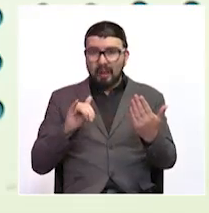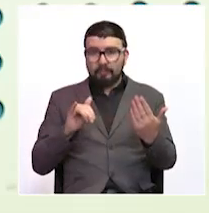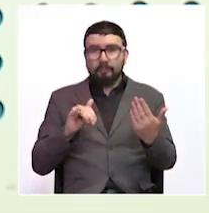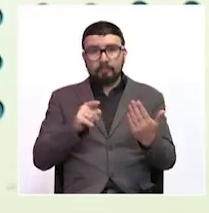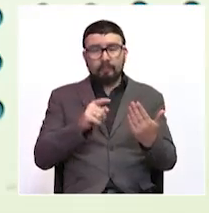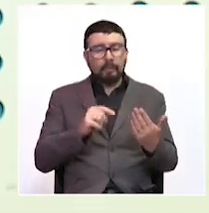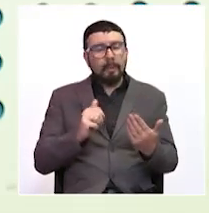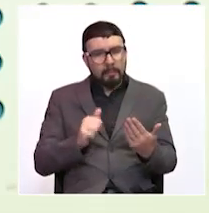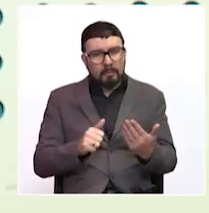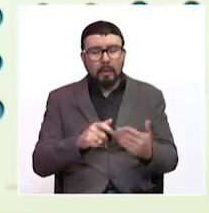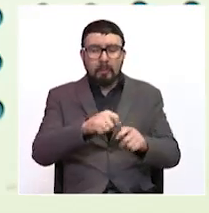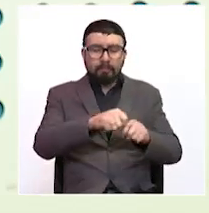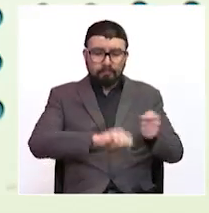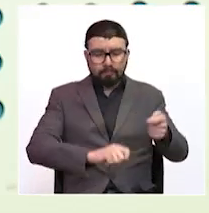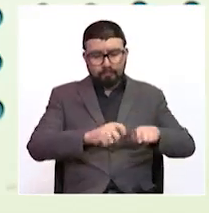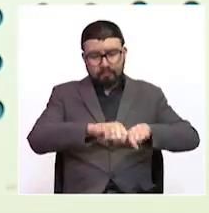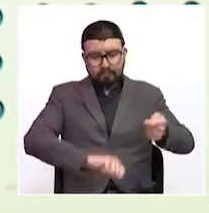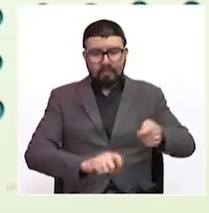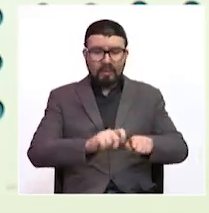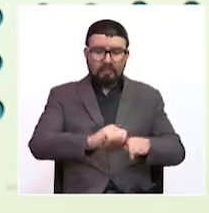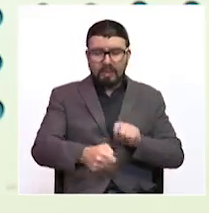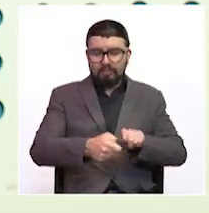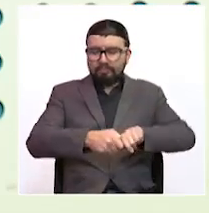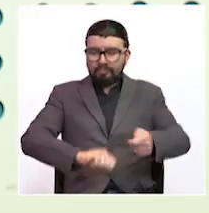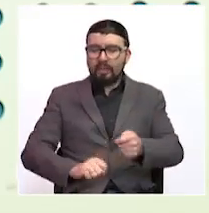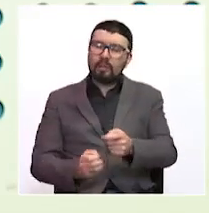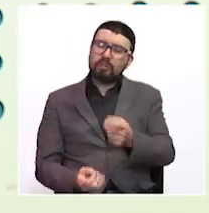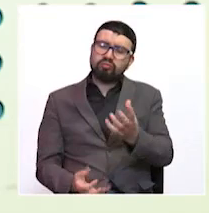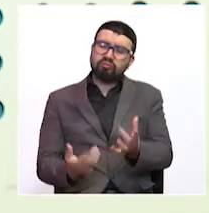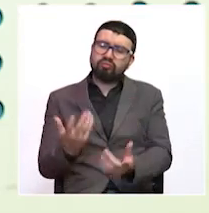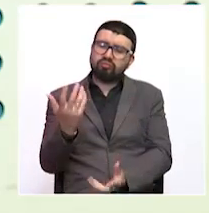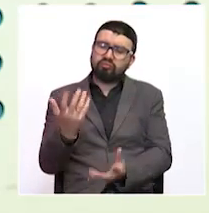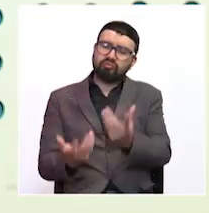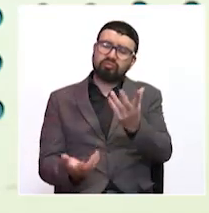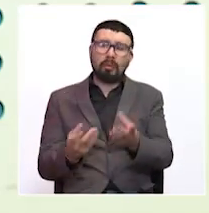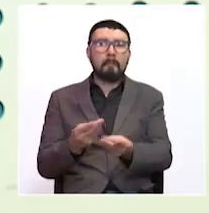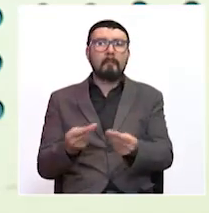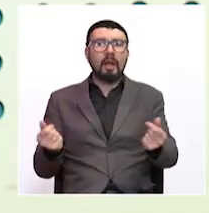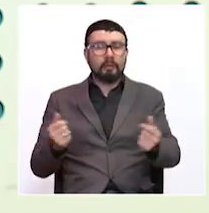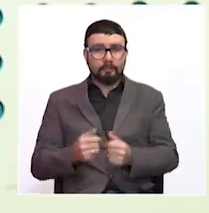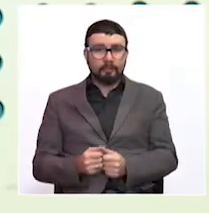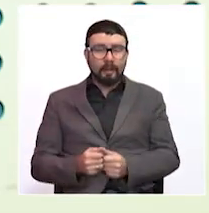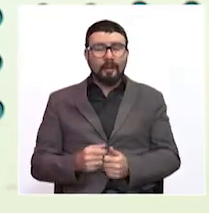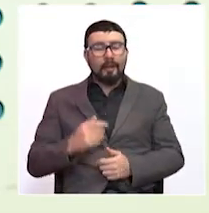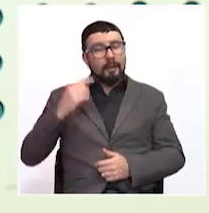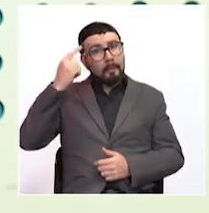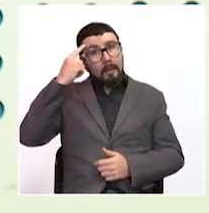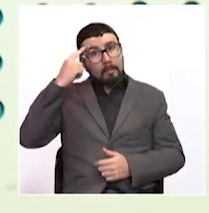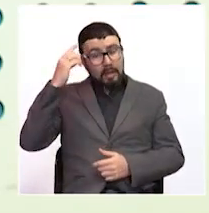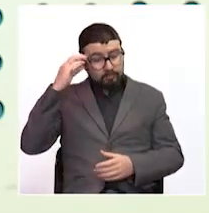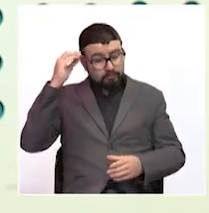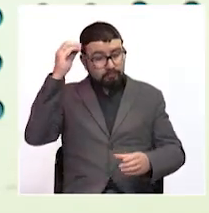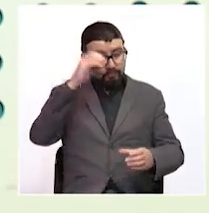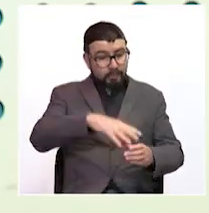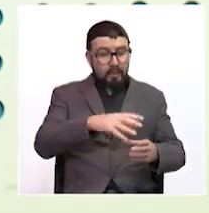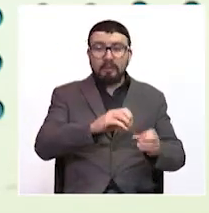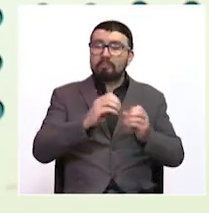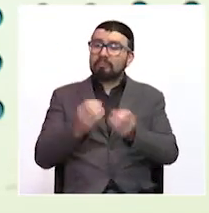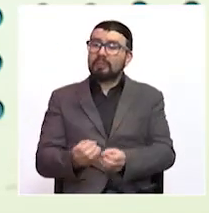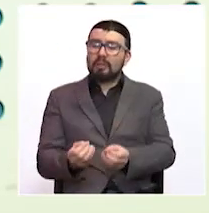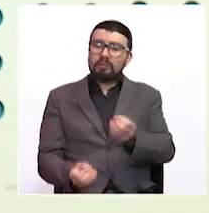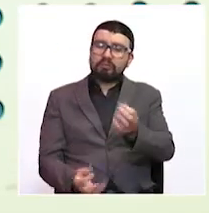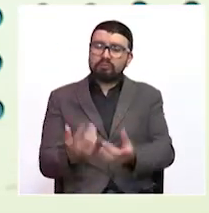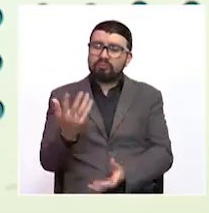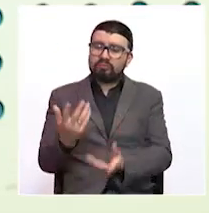ritualizada mente y que me lo mire un ceremonial saque lo que tenía que en la cabeza lo puse aquí afuera